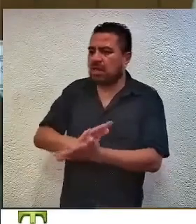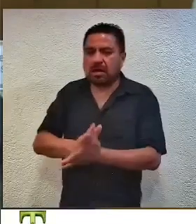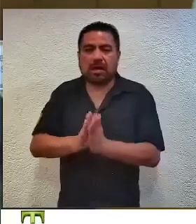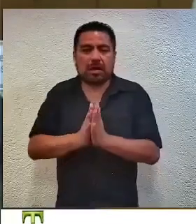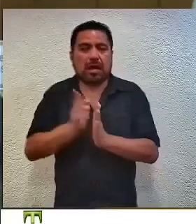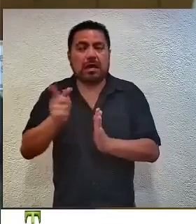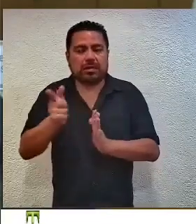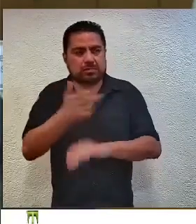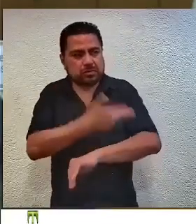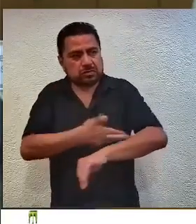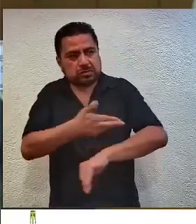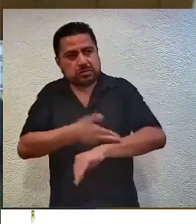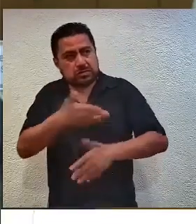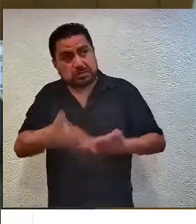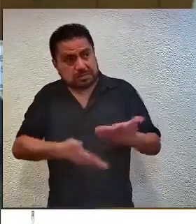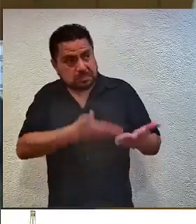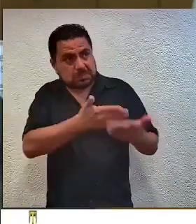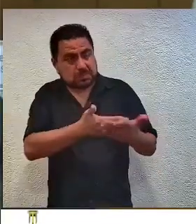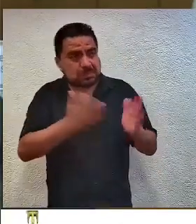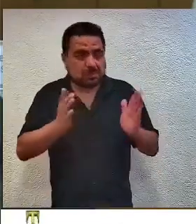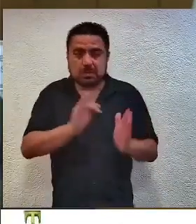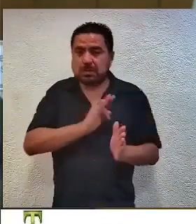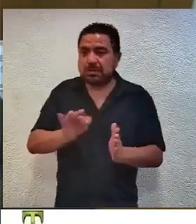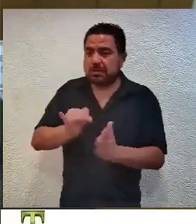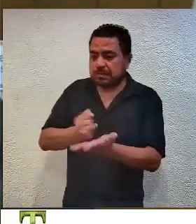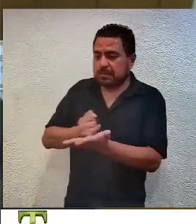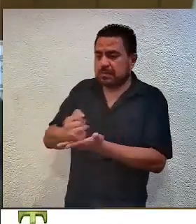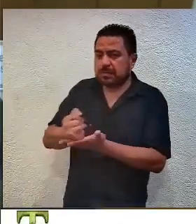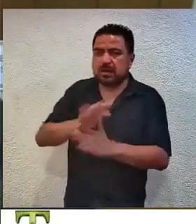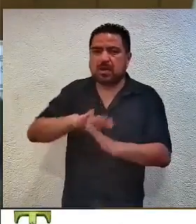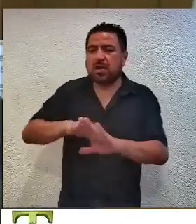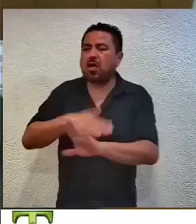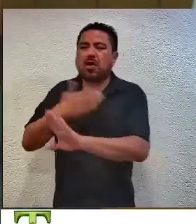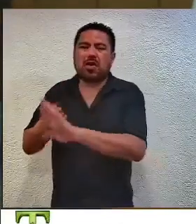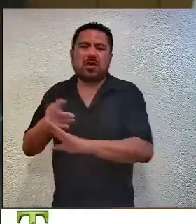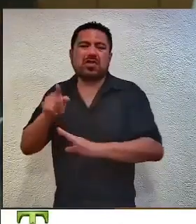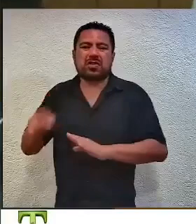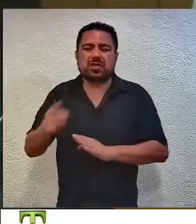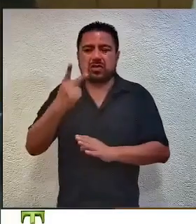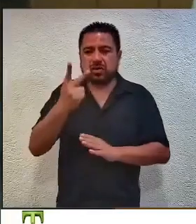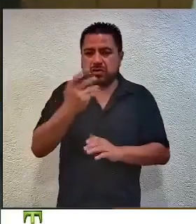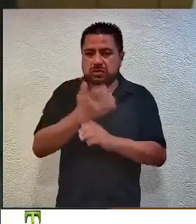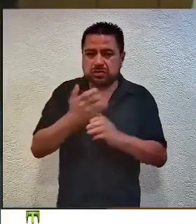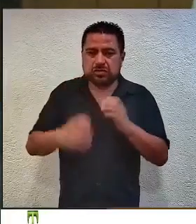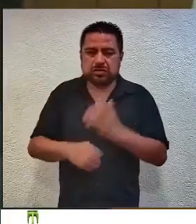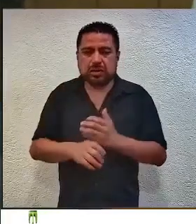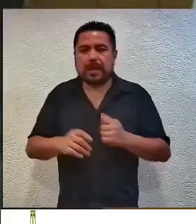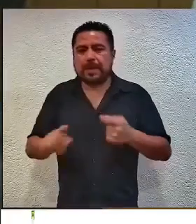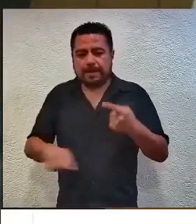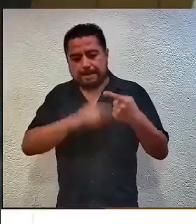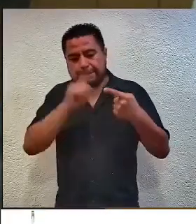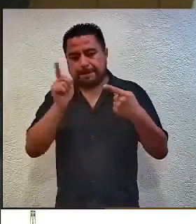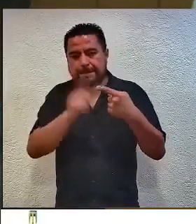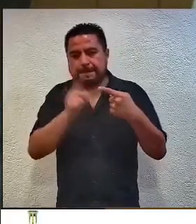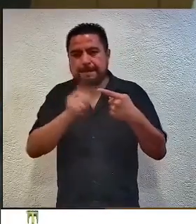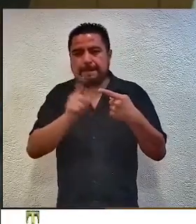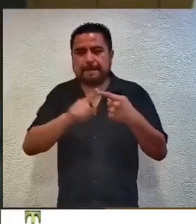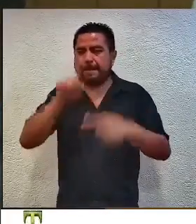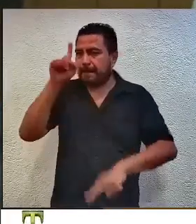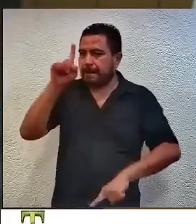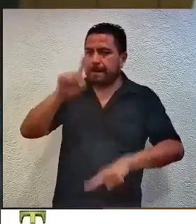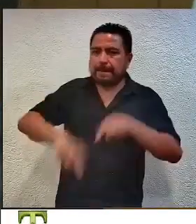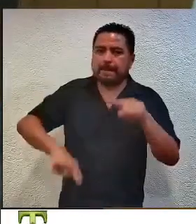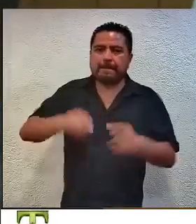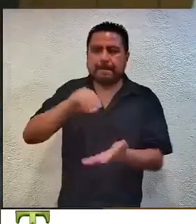solicita la quejosa que se determine en contra del denunciado dos cosas. La primera, la cancelación de